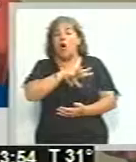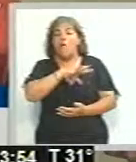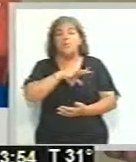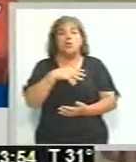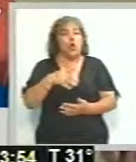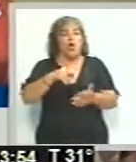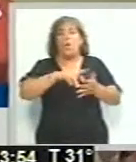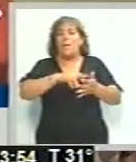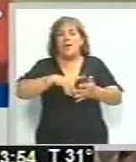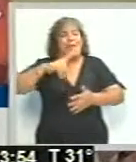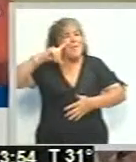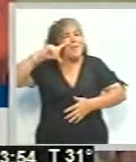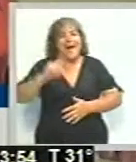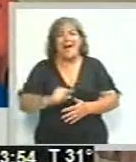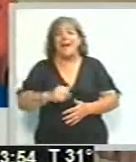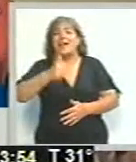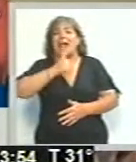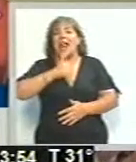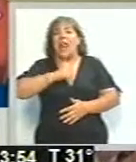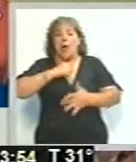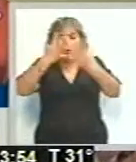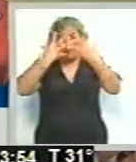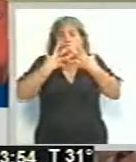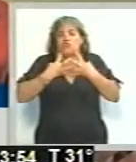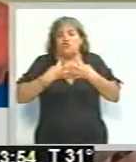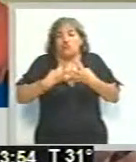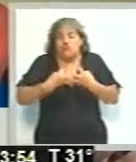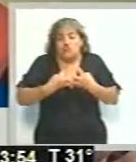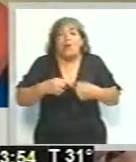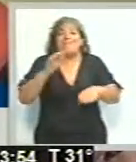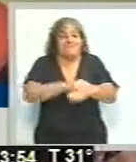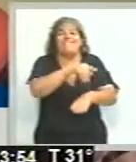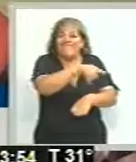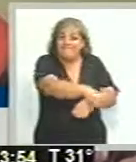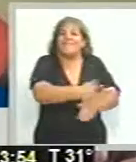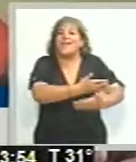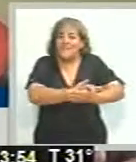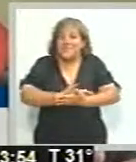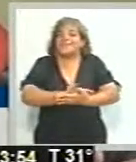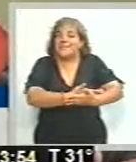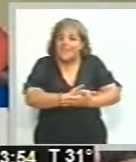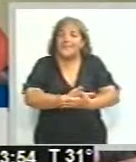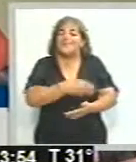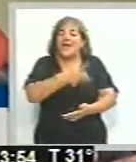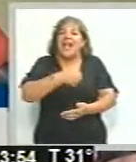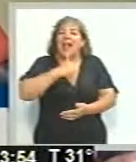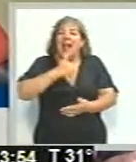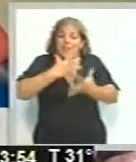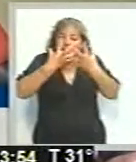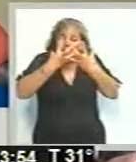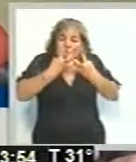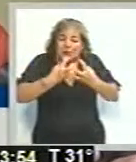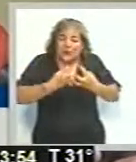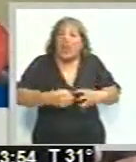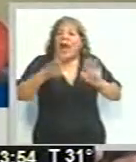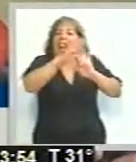consecuencia más grave sería la deshidratación. Es lo que sufrió este pequeño y la deshidratación la clasificamos